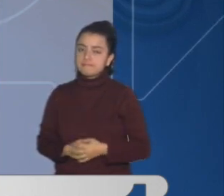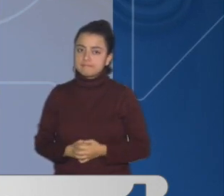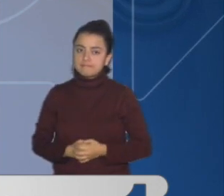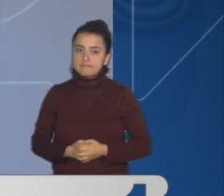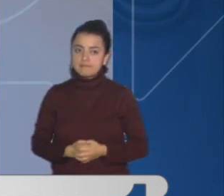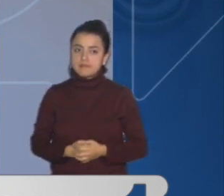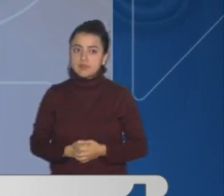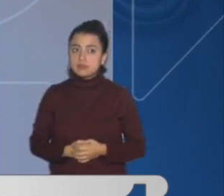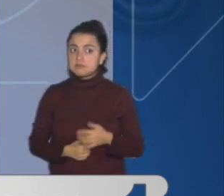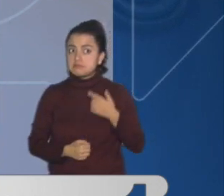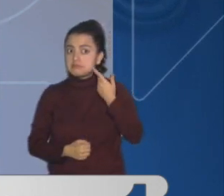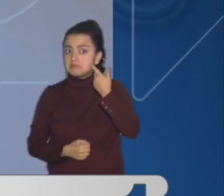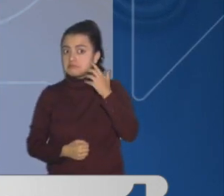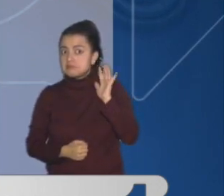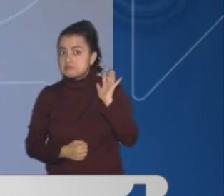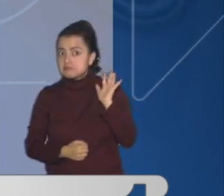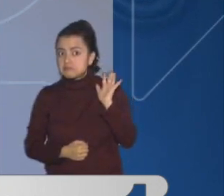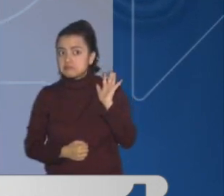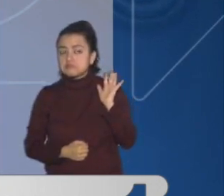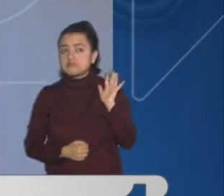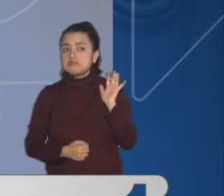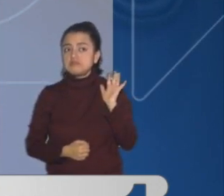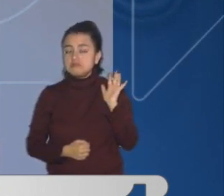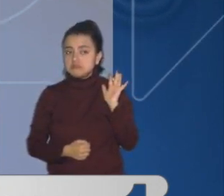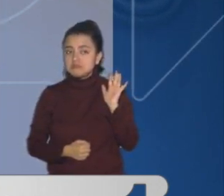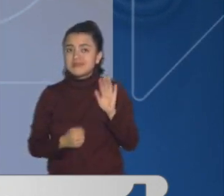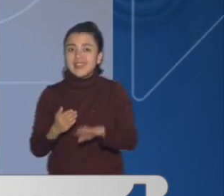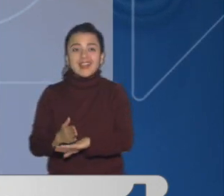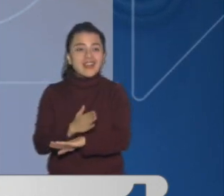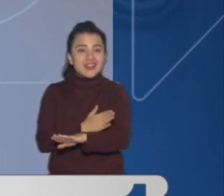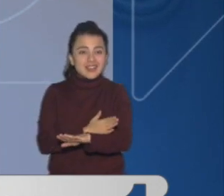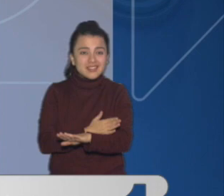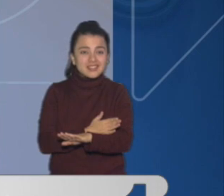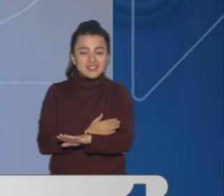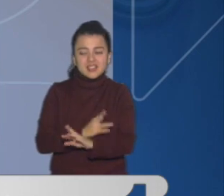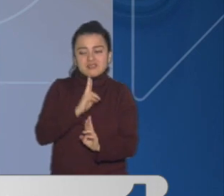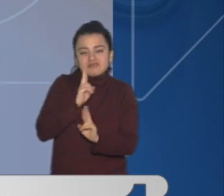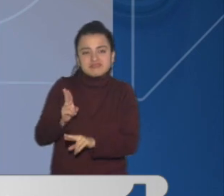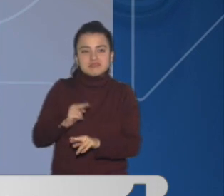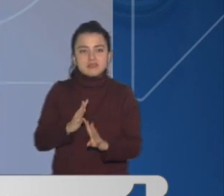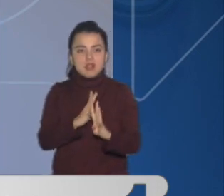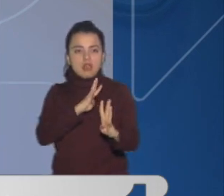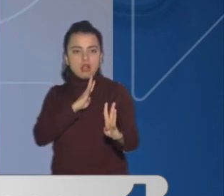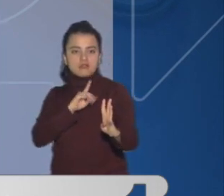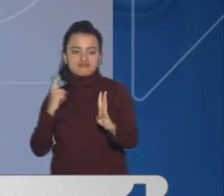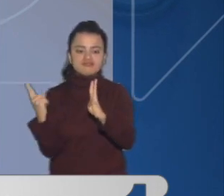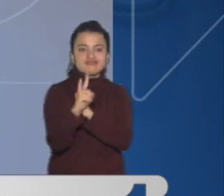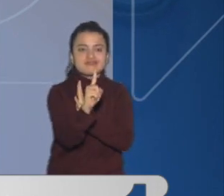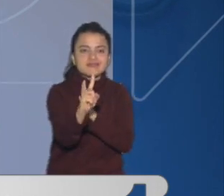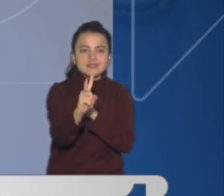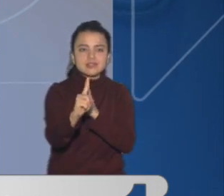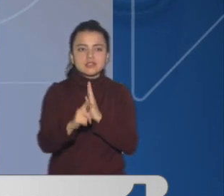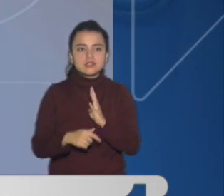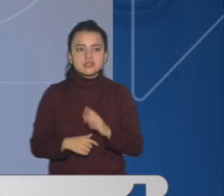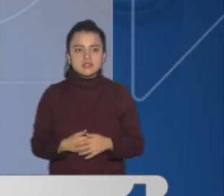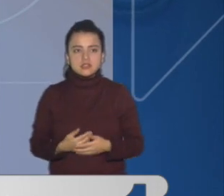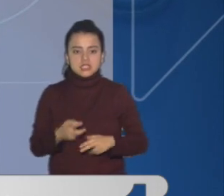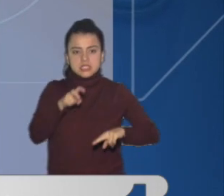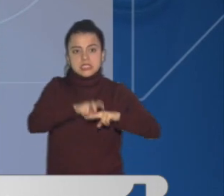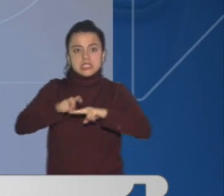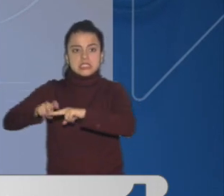golpes. Al parecer, el hecho ocurrió luego de que una de ellas no respetara la fila para el ingreso al sistema y las